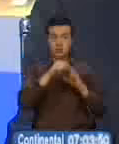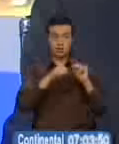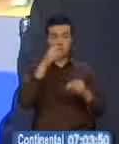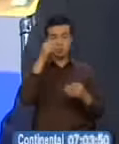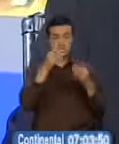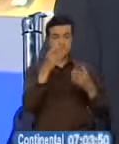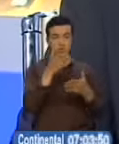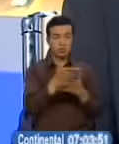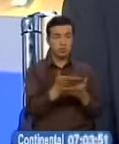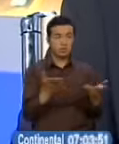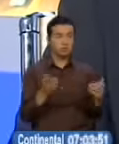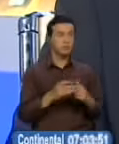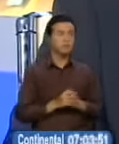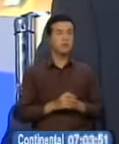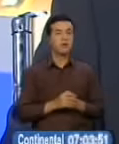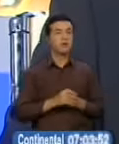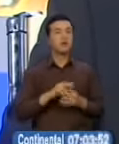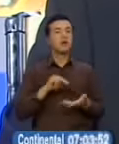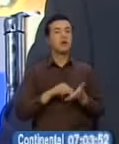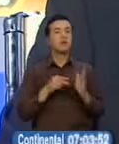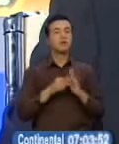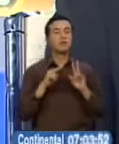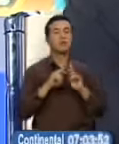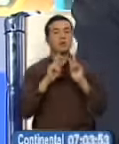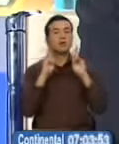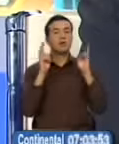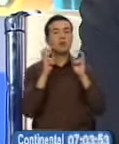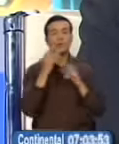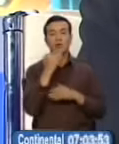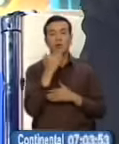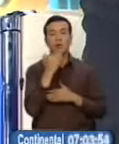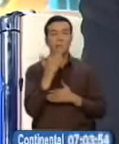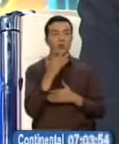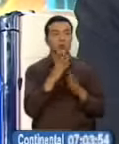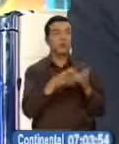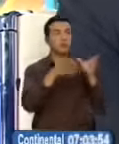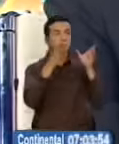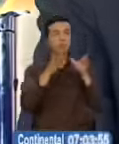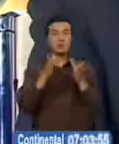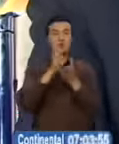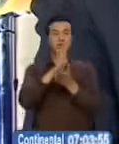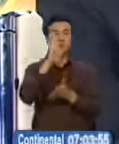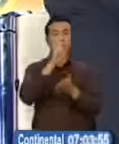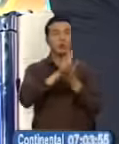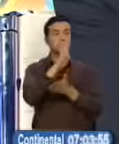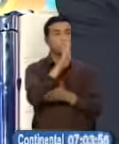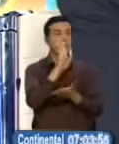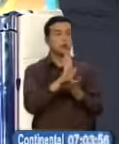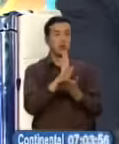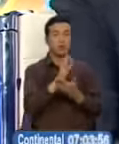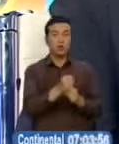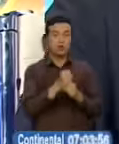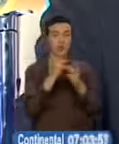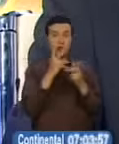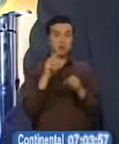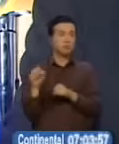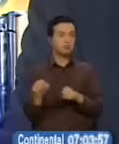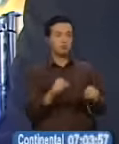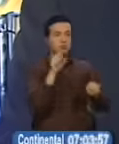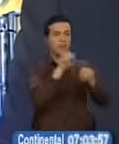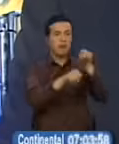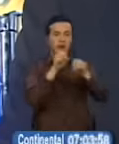juicio político, es el tema del no aseguramiento de las escuelas que hoy con el terremoto pues